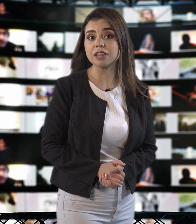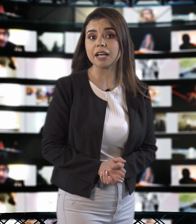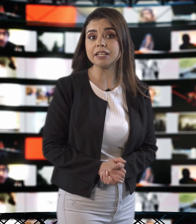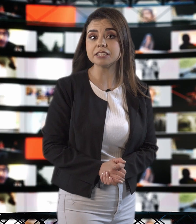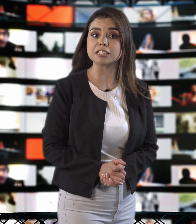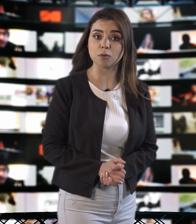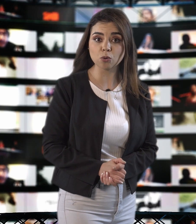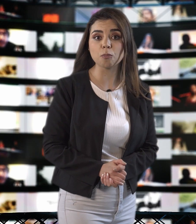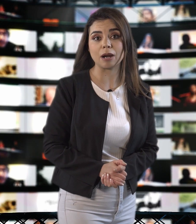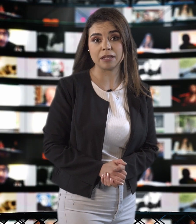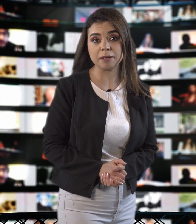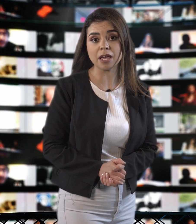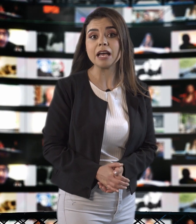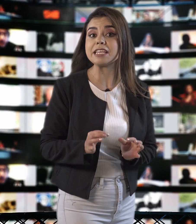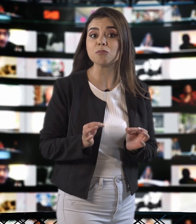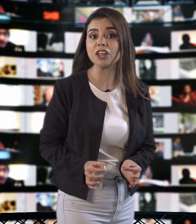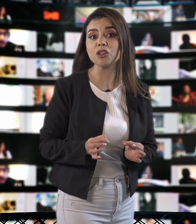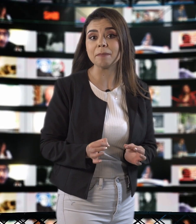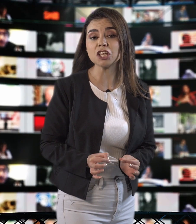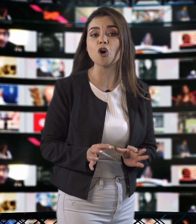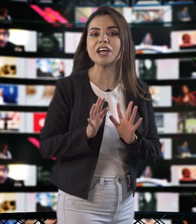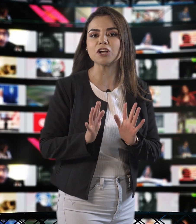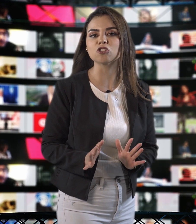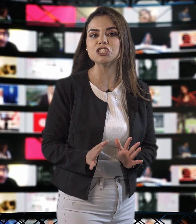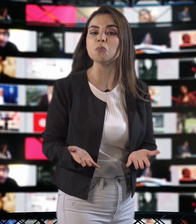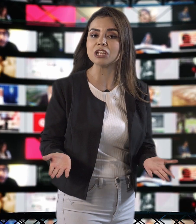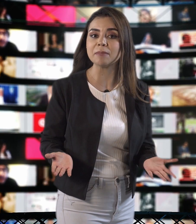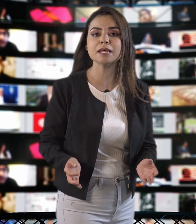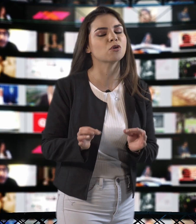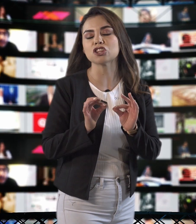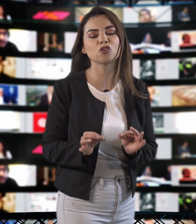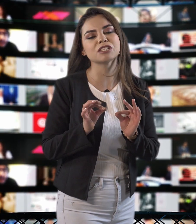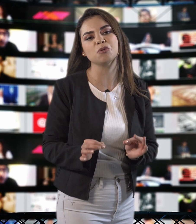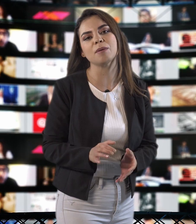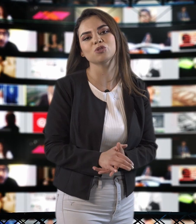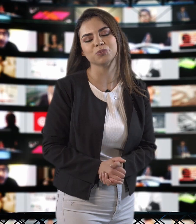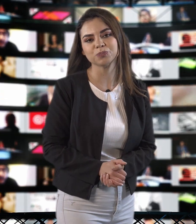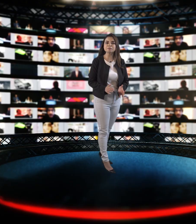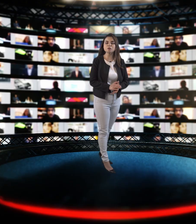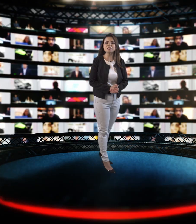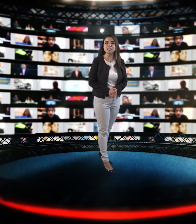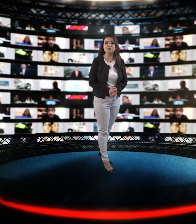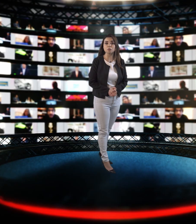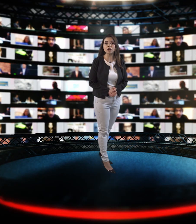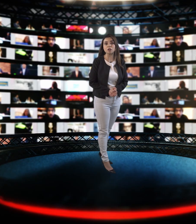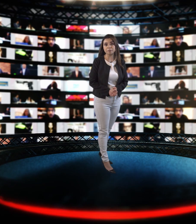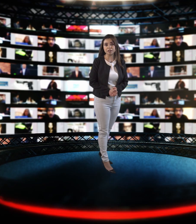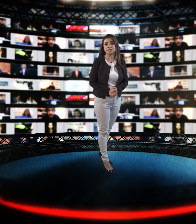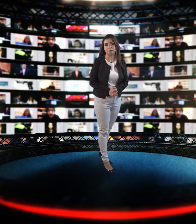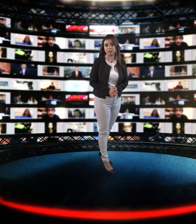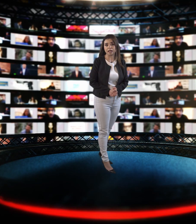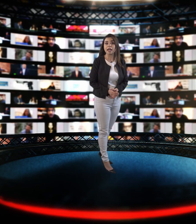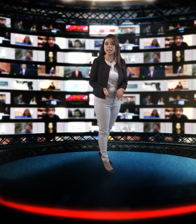podido enfrentar la crisis que se produjo por la pandemia y el modelo de México es reconocido mundialmente porque no nos endeudamos. Asimismo, el presidente afirmó que no